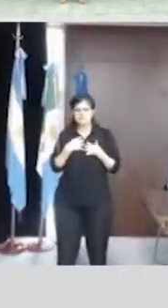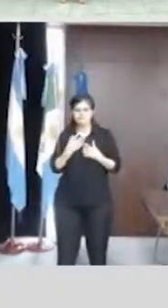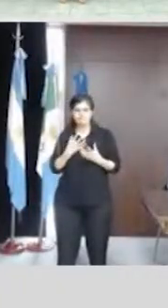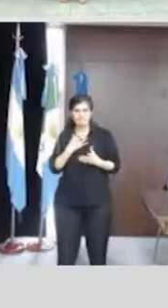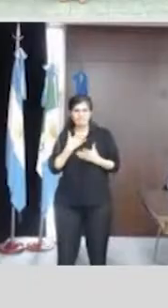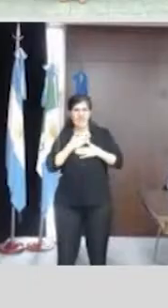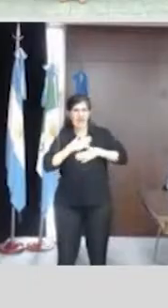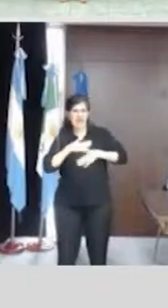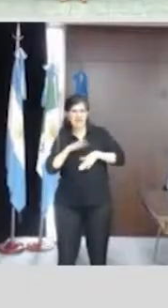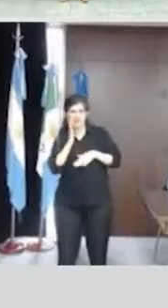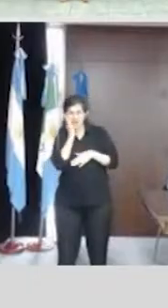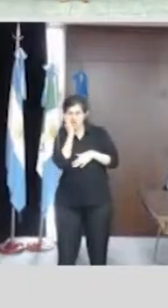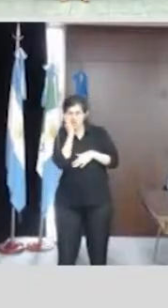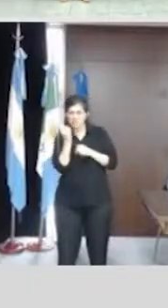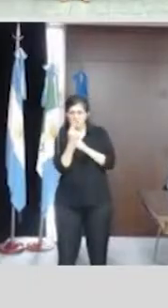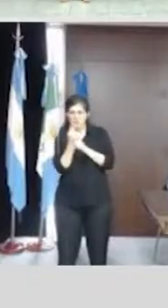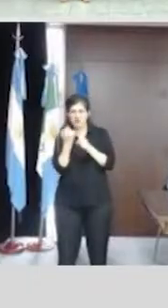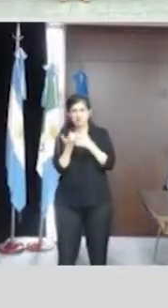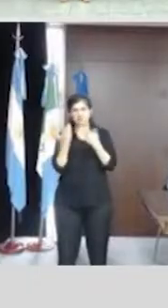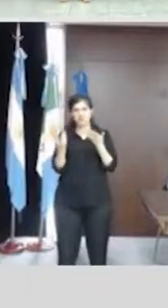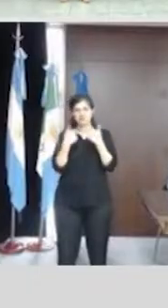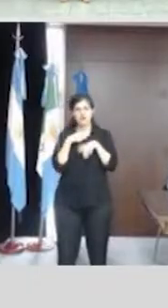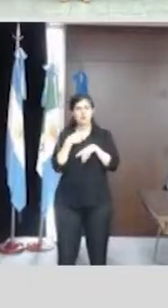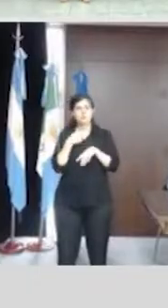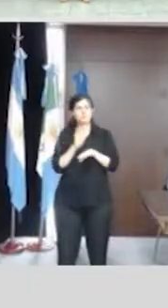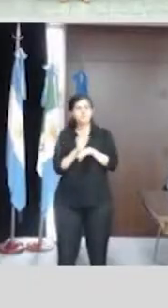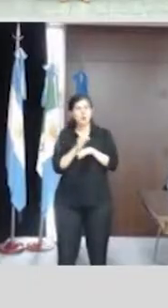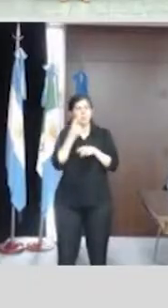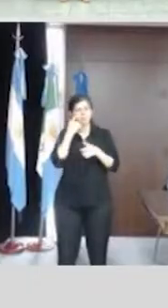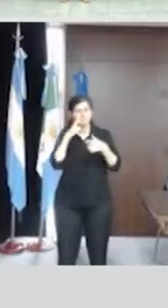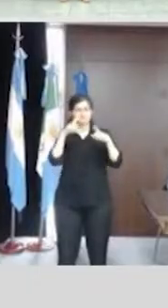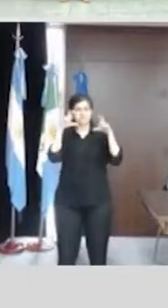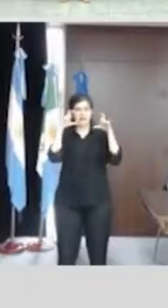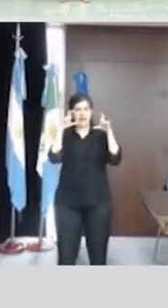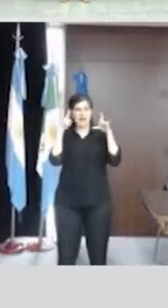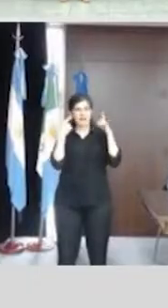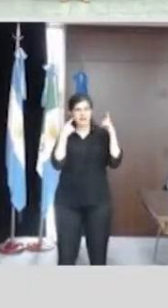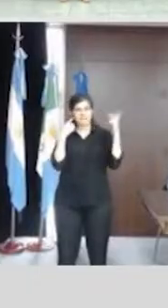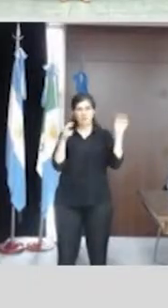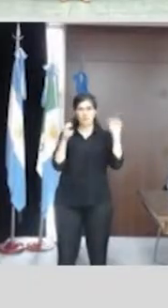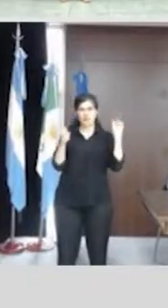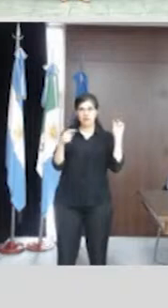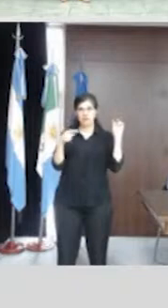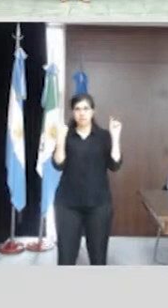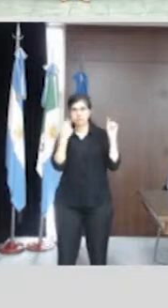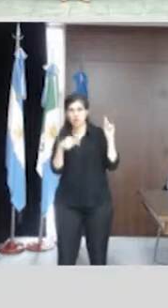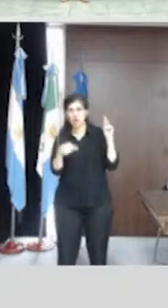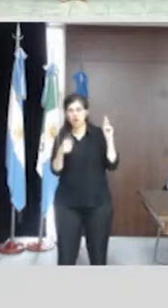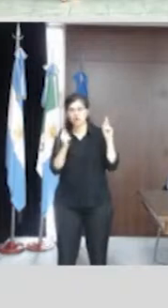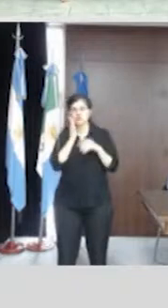alerta. Está alerta por los ruidos, por alguien que pueda venir. Esto genera angustia y el sueño se